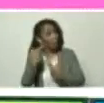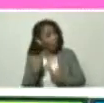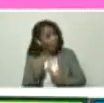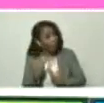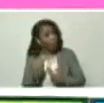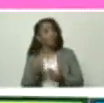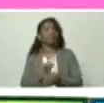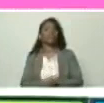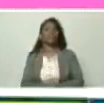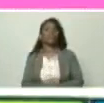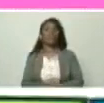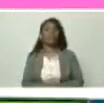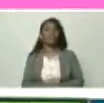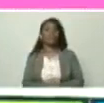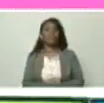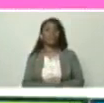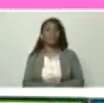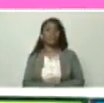respeten.